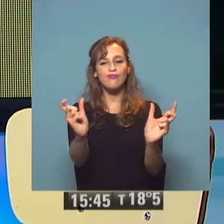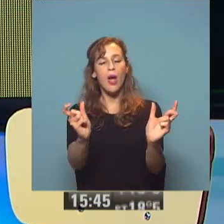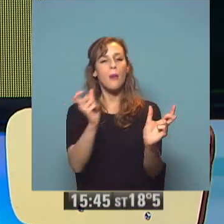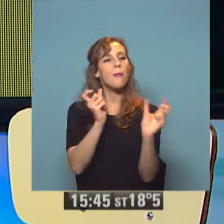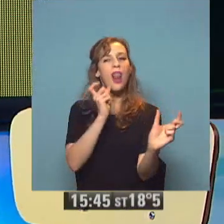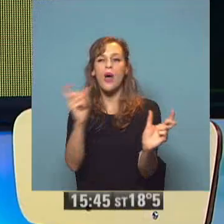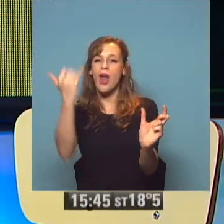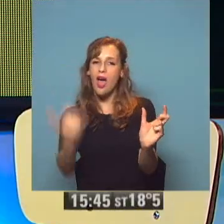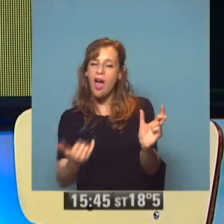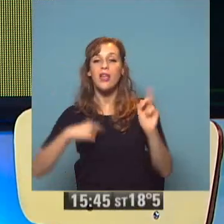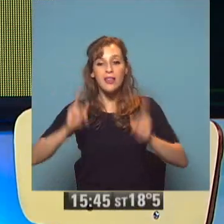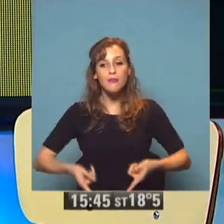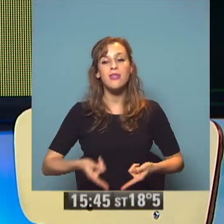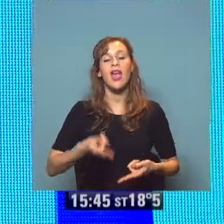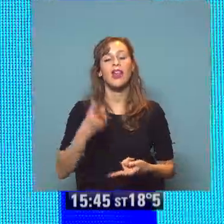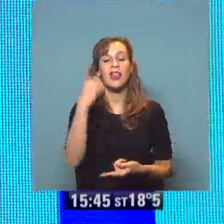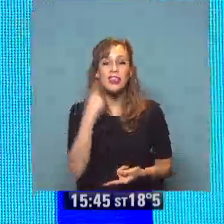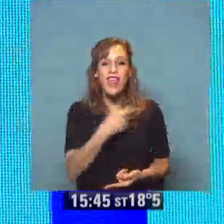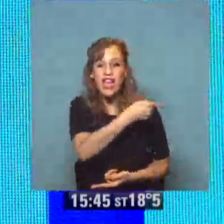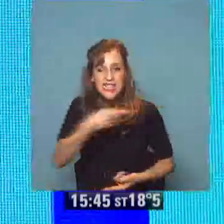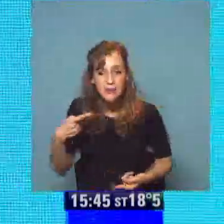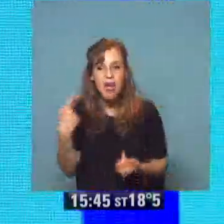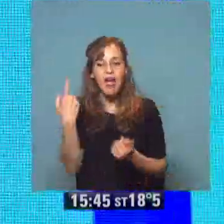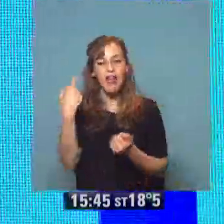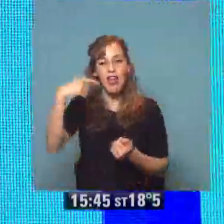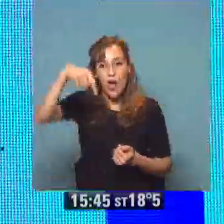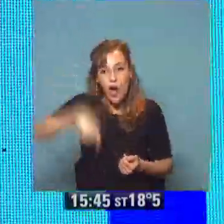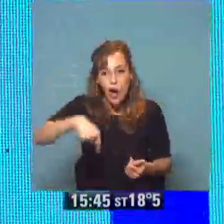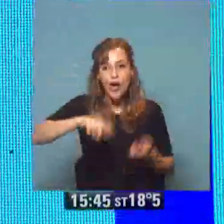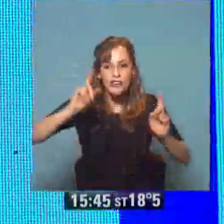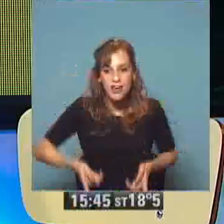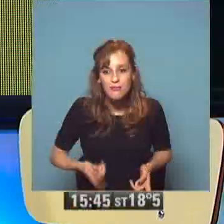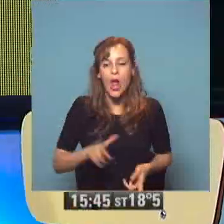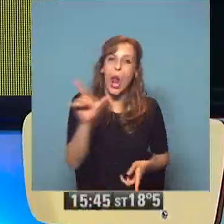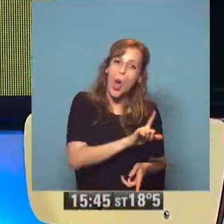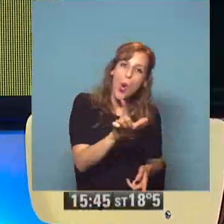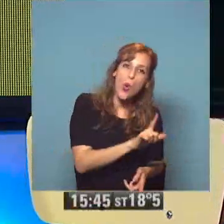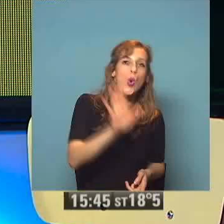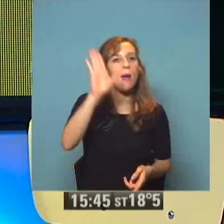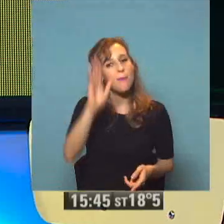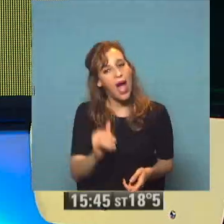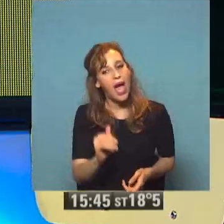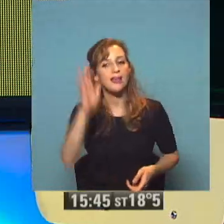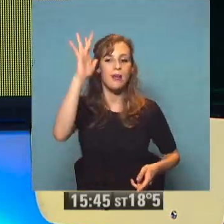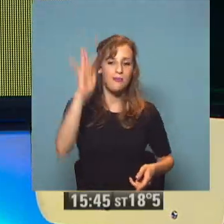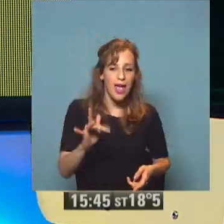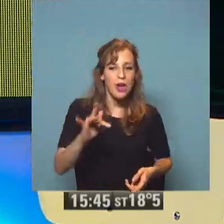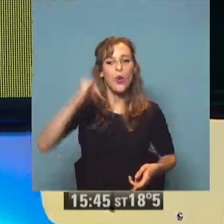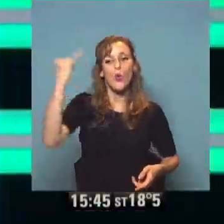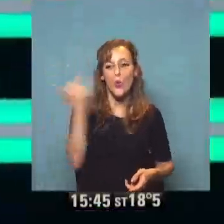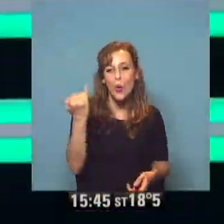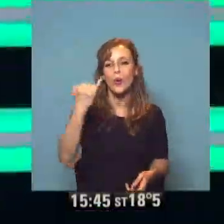los días de la semana. ¿Cuántas y Maga cosas? ¿Todo eso todo hicimos eso. hoy? Todo eso. Sí. Los nombres de los días de la